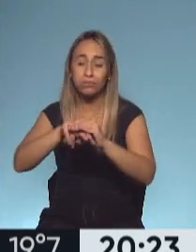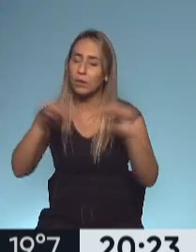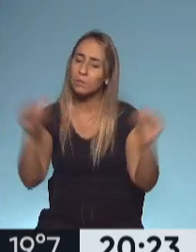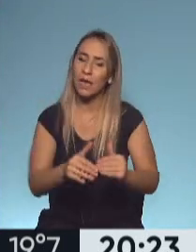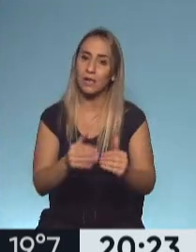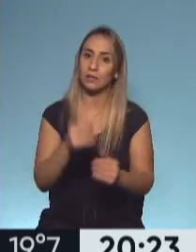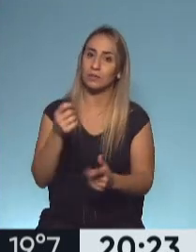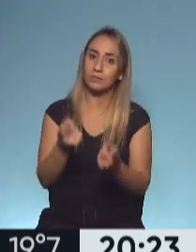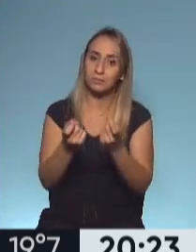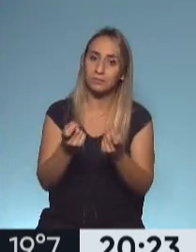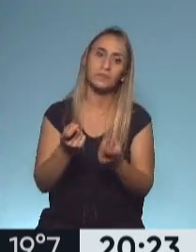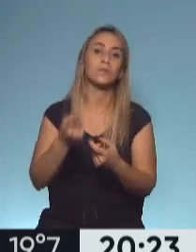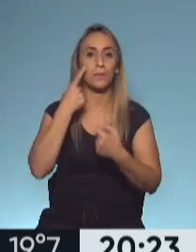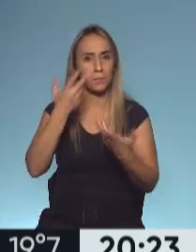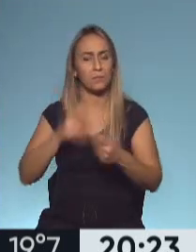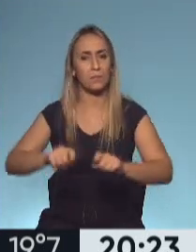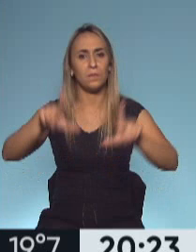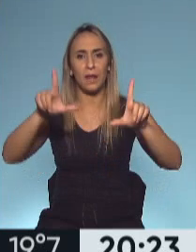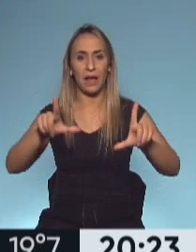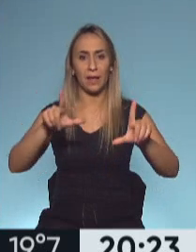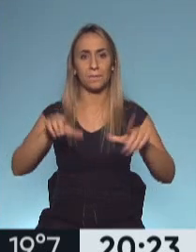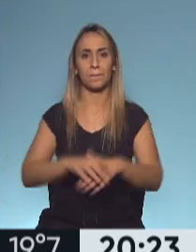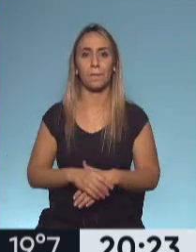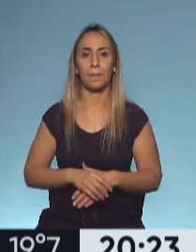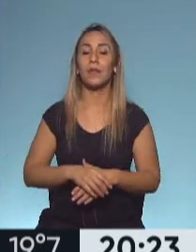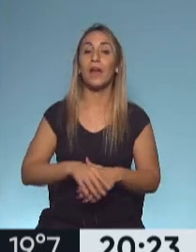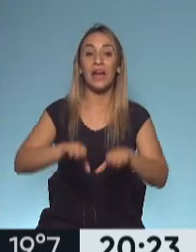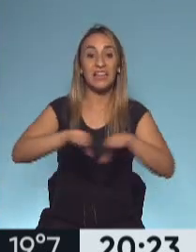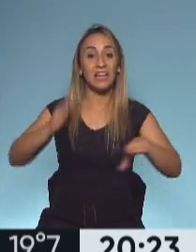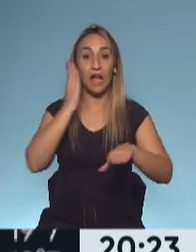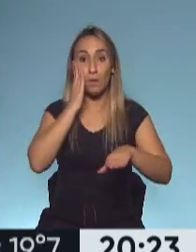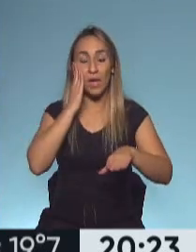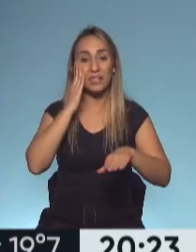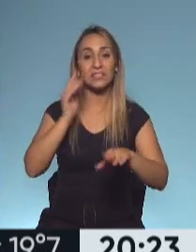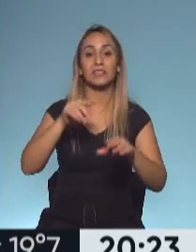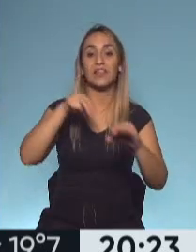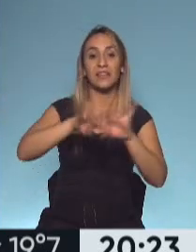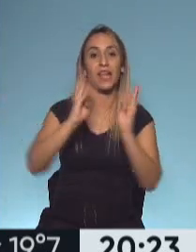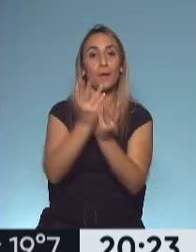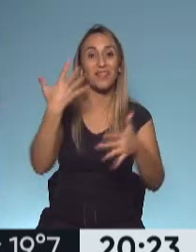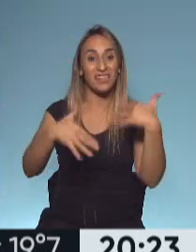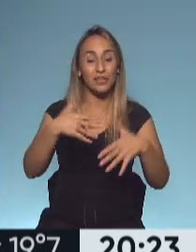brevemente a través de unas plaquitas para dimensionar esta situación. Ocupación de camas, UTI